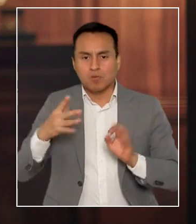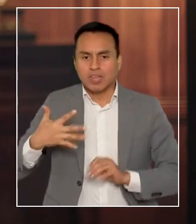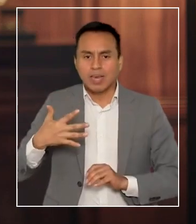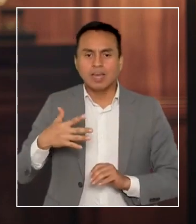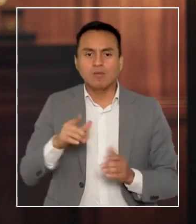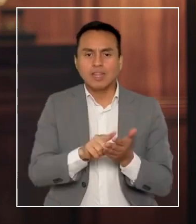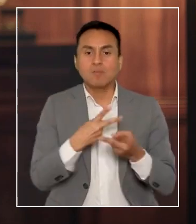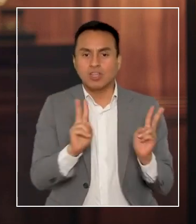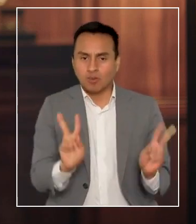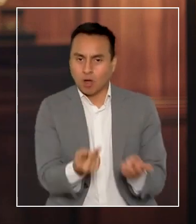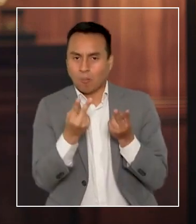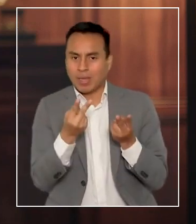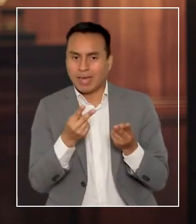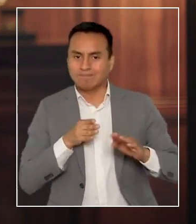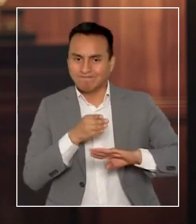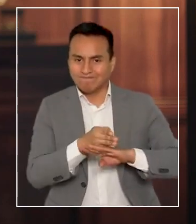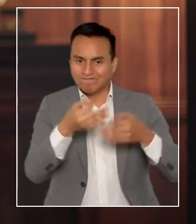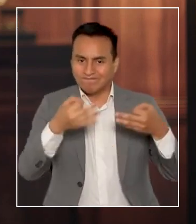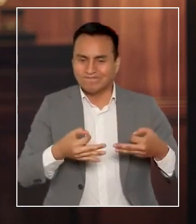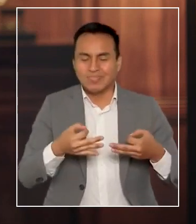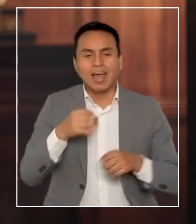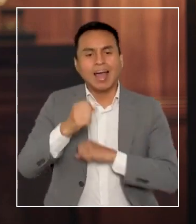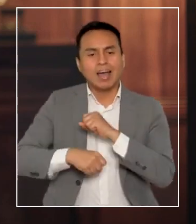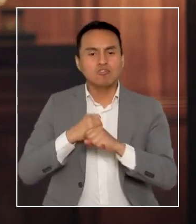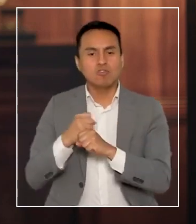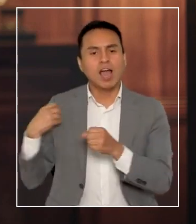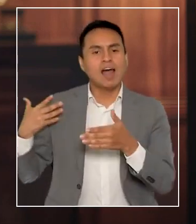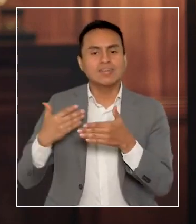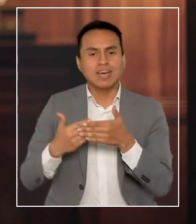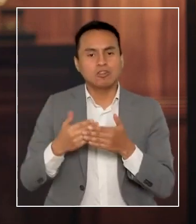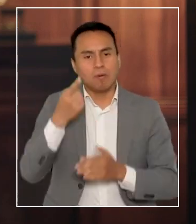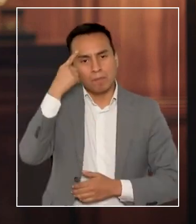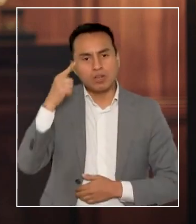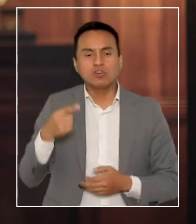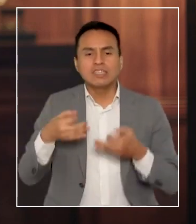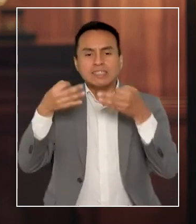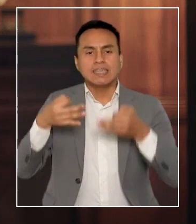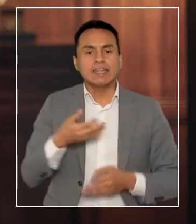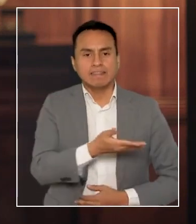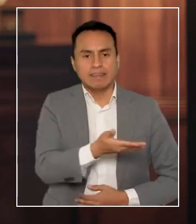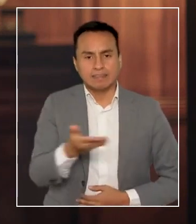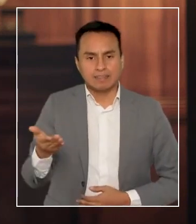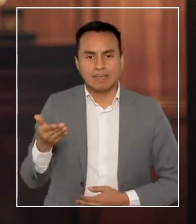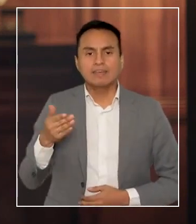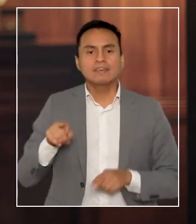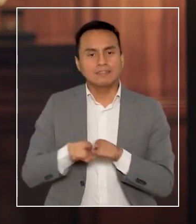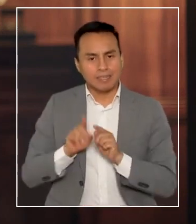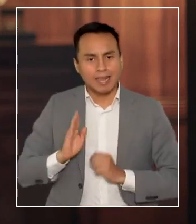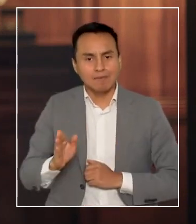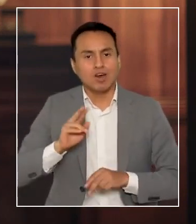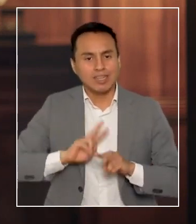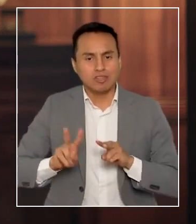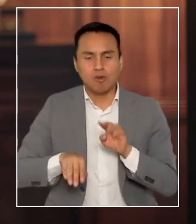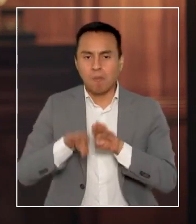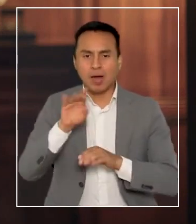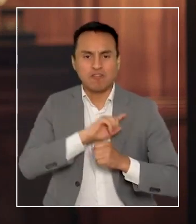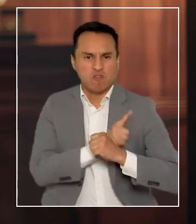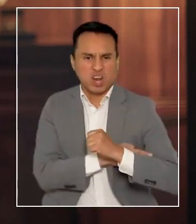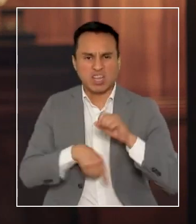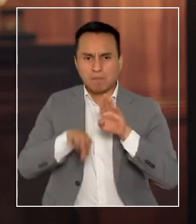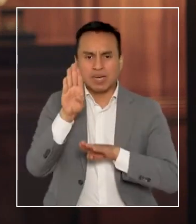nuestros espacios públicos Durante este año hemos avanzado pero tengan la certeza que lo Seguiremos haciendo con más fuerza